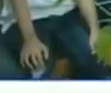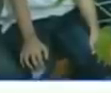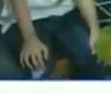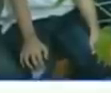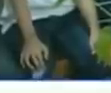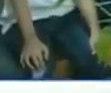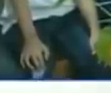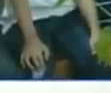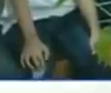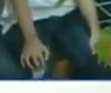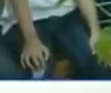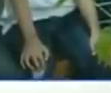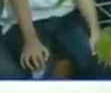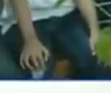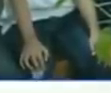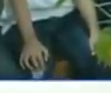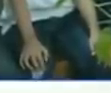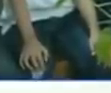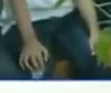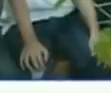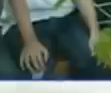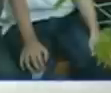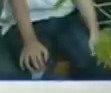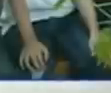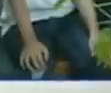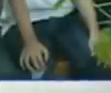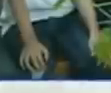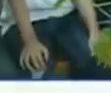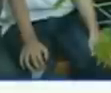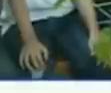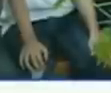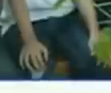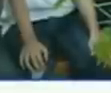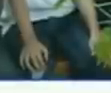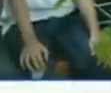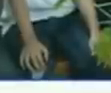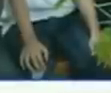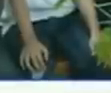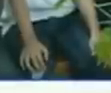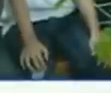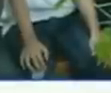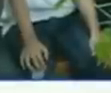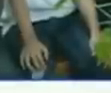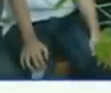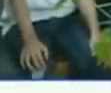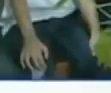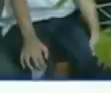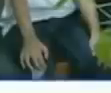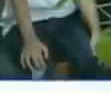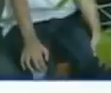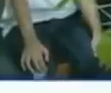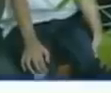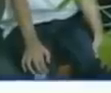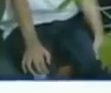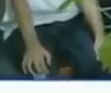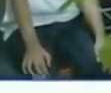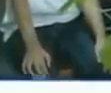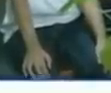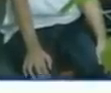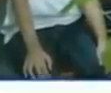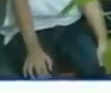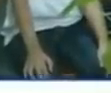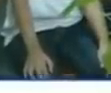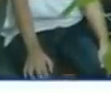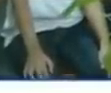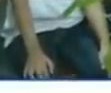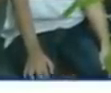vivienda, hoy todos tengamos nuestra vivienda. La invitación es a todos a creer en este proyecto de viviendas, en